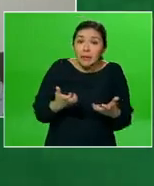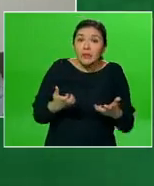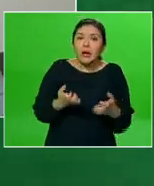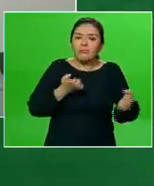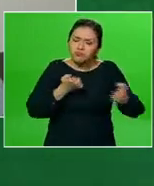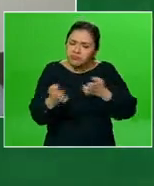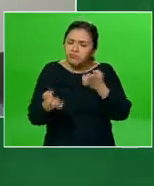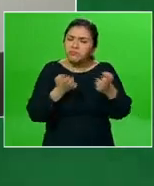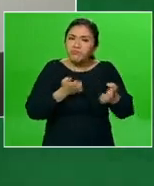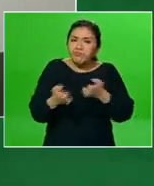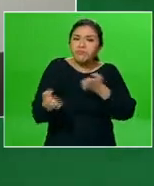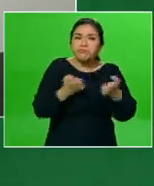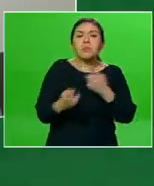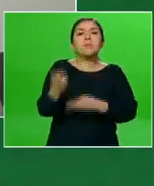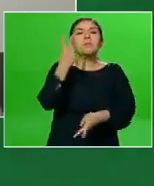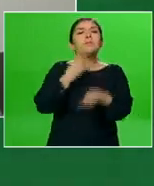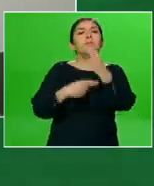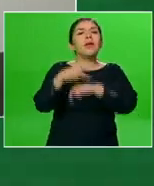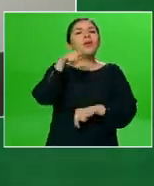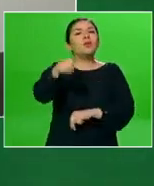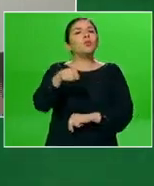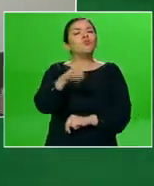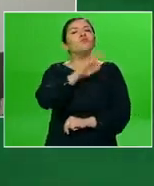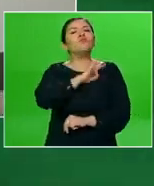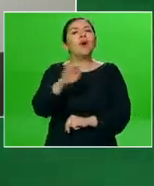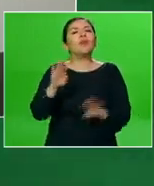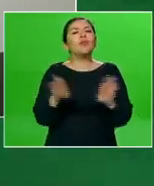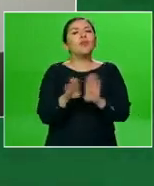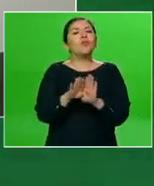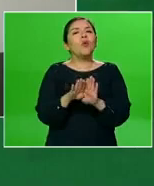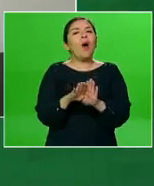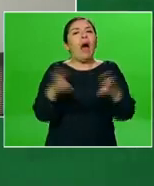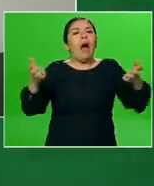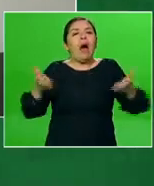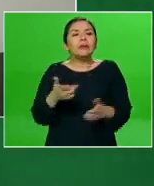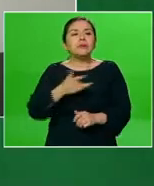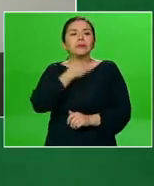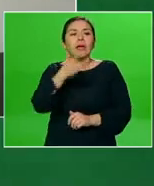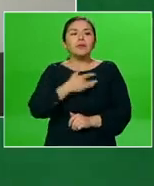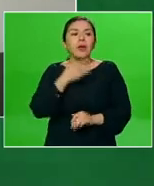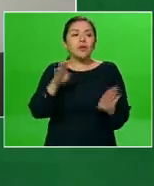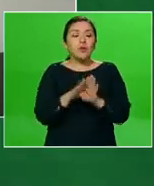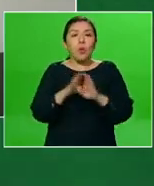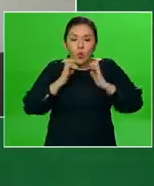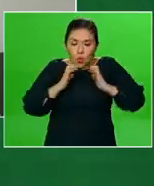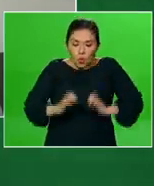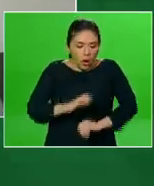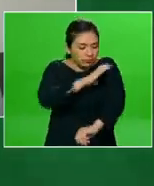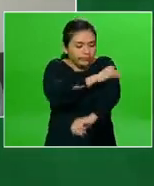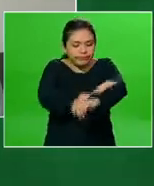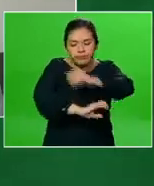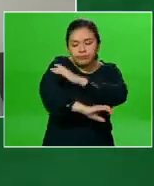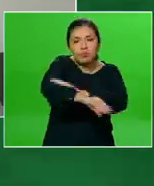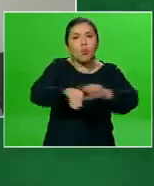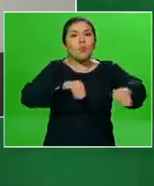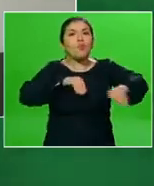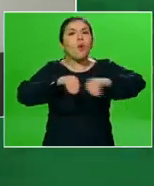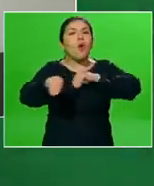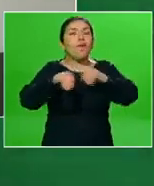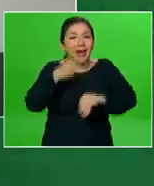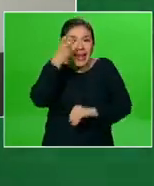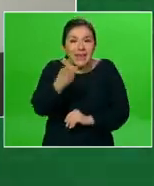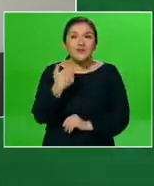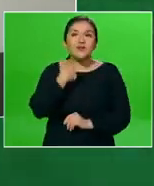traer una habilidad de poder involucrar grupos musculares grandes que es lo que queremos hacer